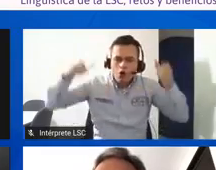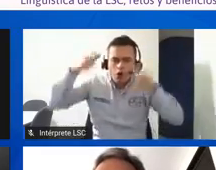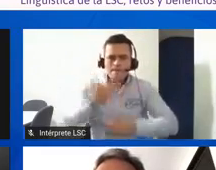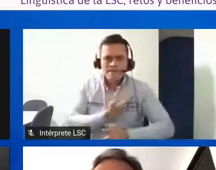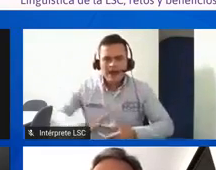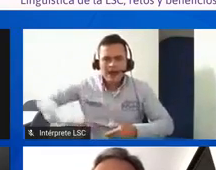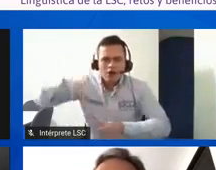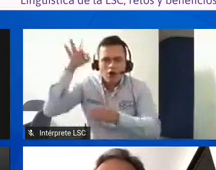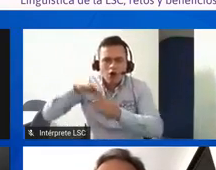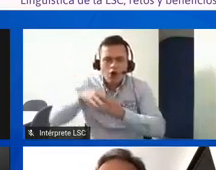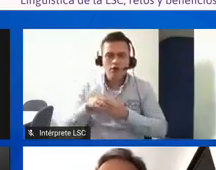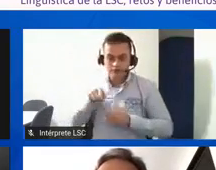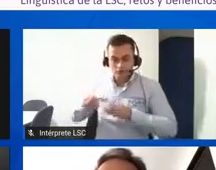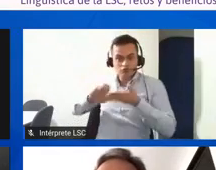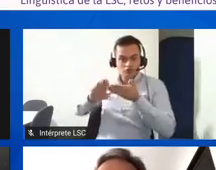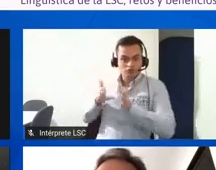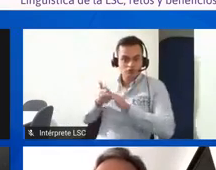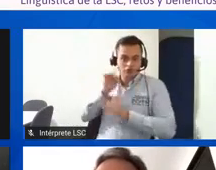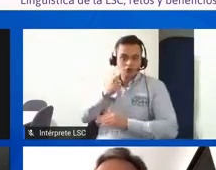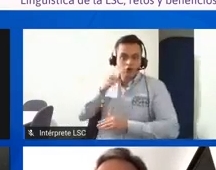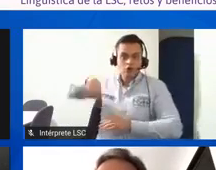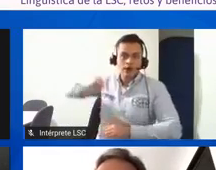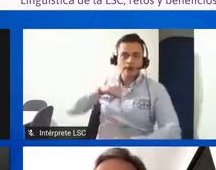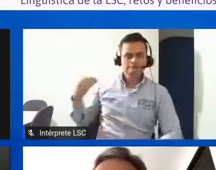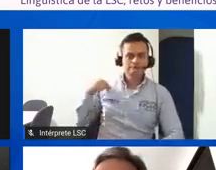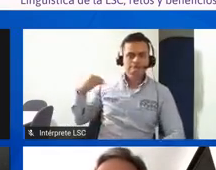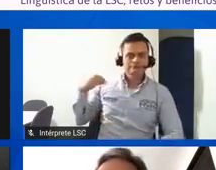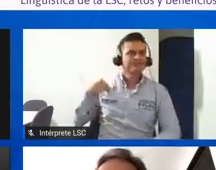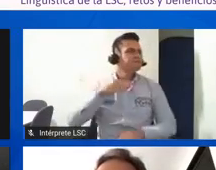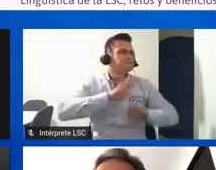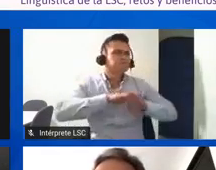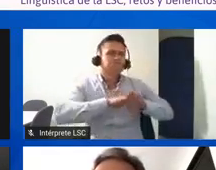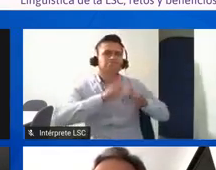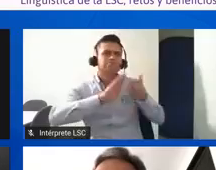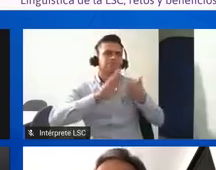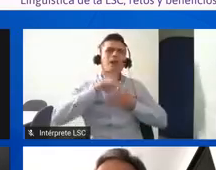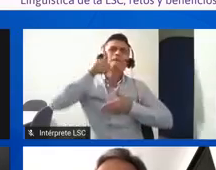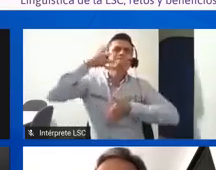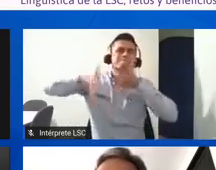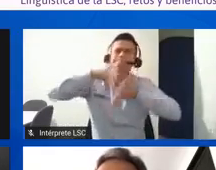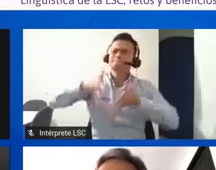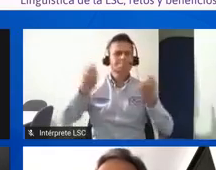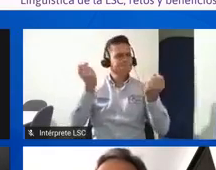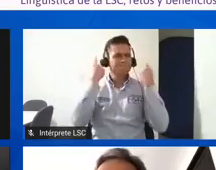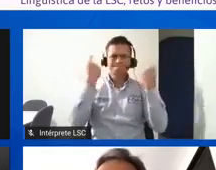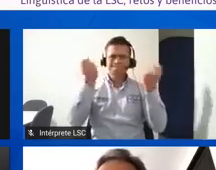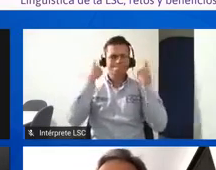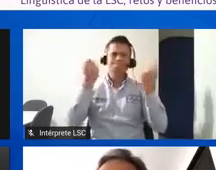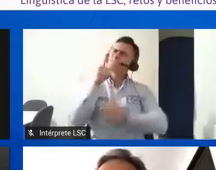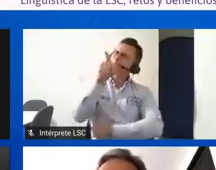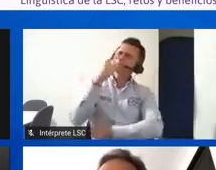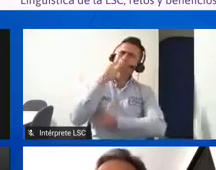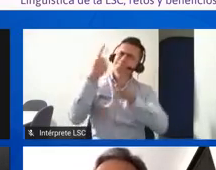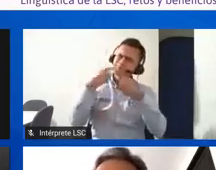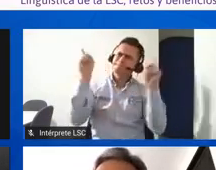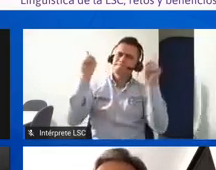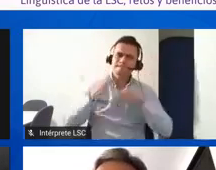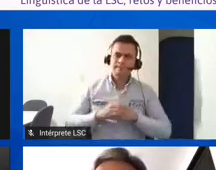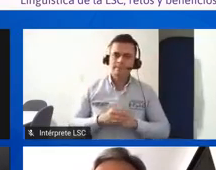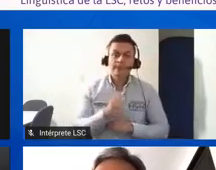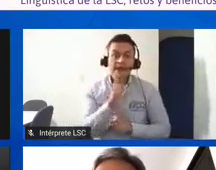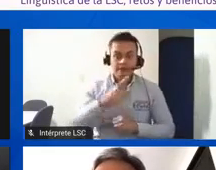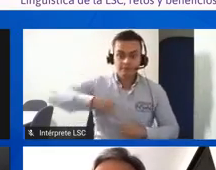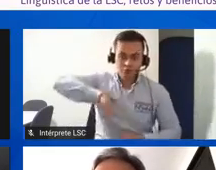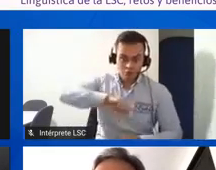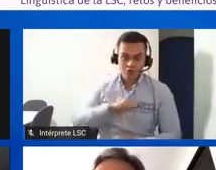y algunos nos decían que no estaban entendiendo algunas de las señas. Nosotros totalmente